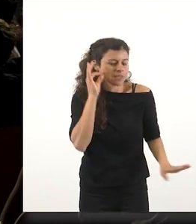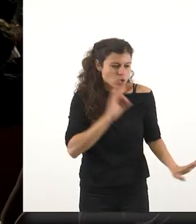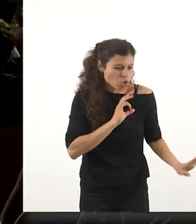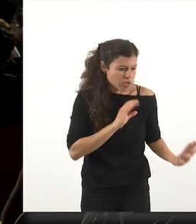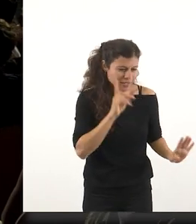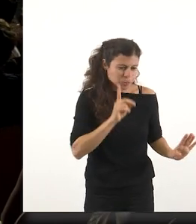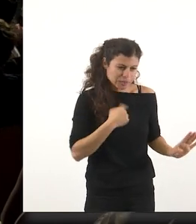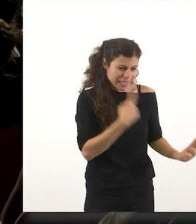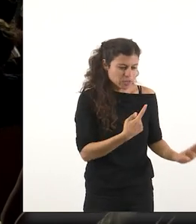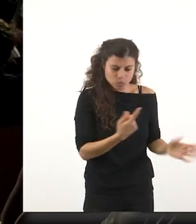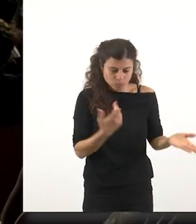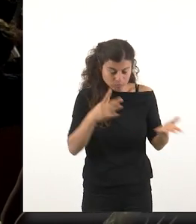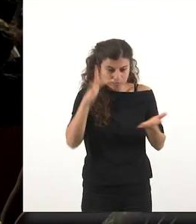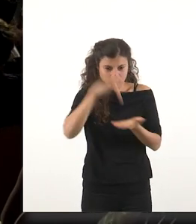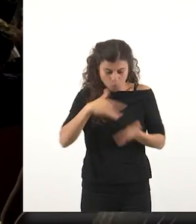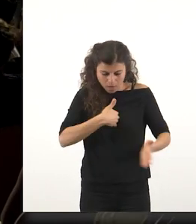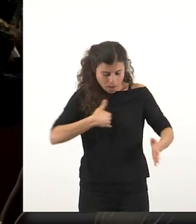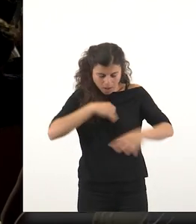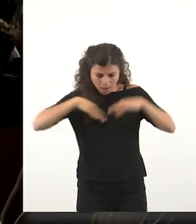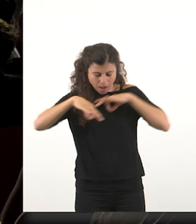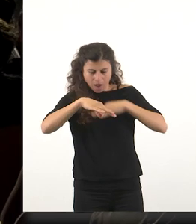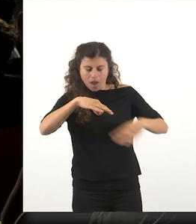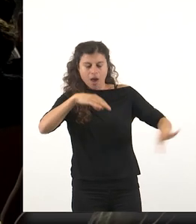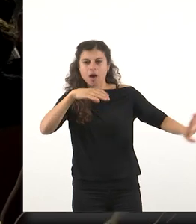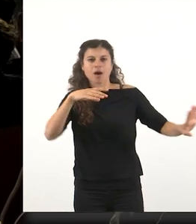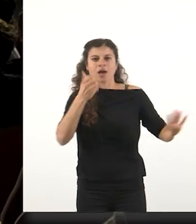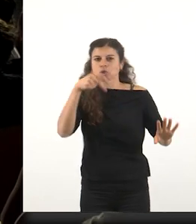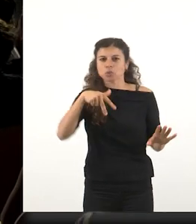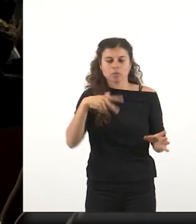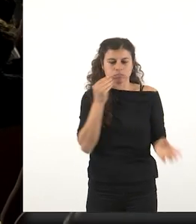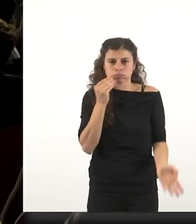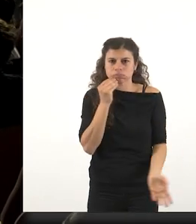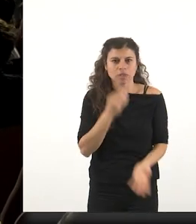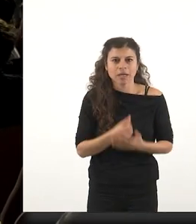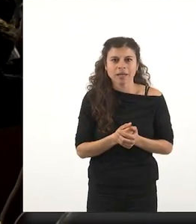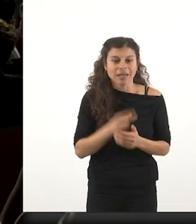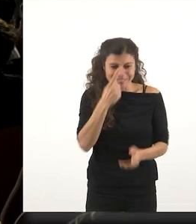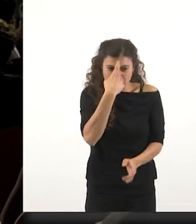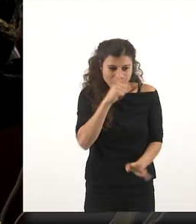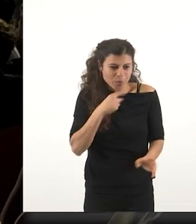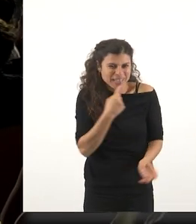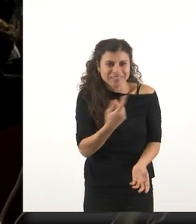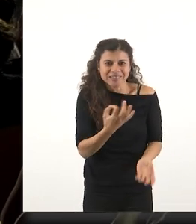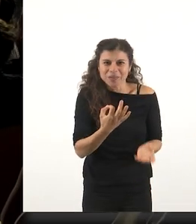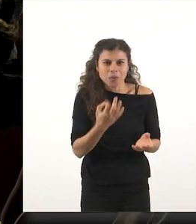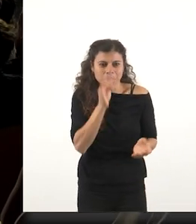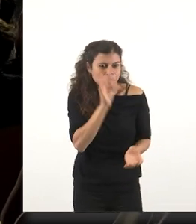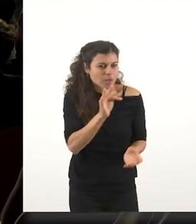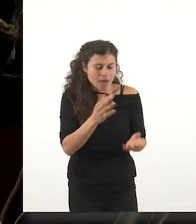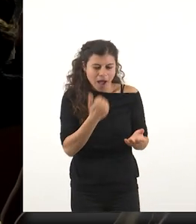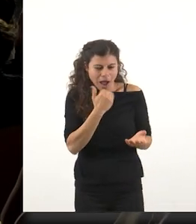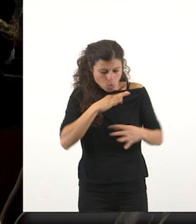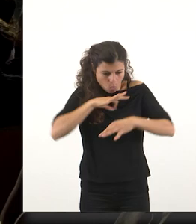Antonio y me pongo más tonto. ¡Oh, de verdad! No me acuerdo ni lo que le he dicho ya, se lo juro, de verdad. Que me posee como algo ahí